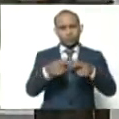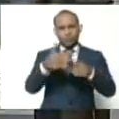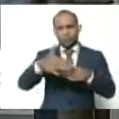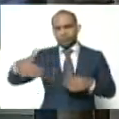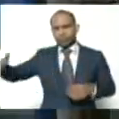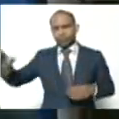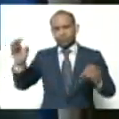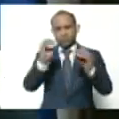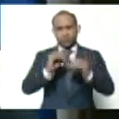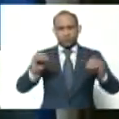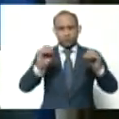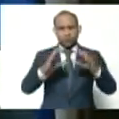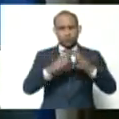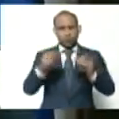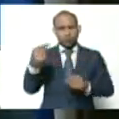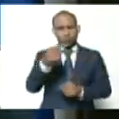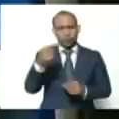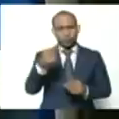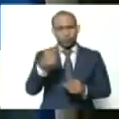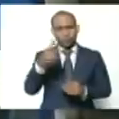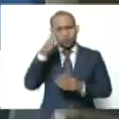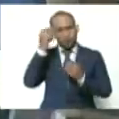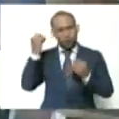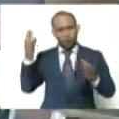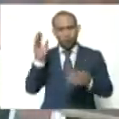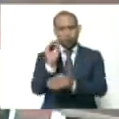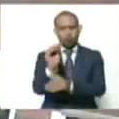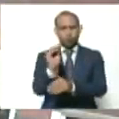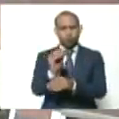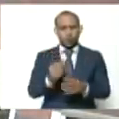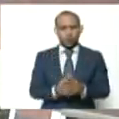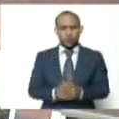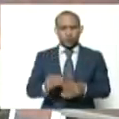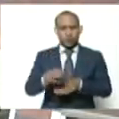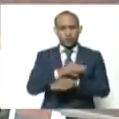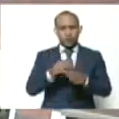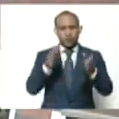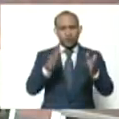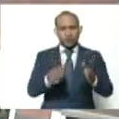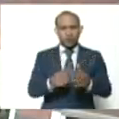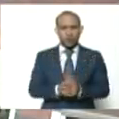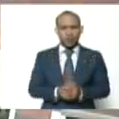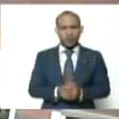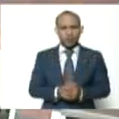tenido coronavirus, afortunadamente, que Dios me los proteja. La ministra